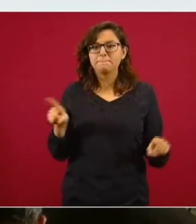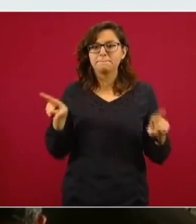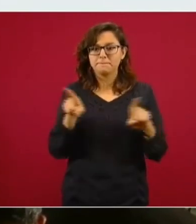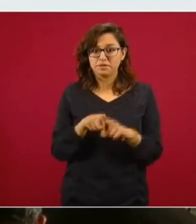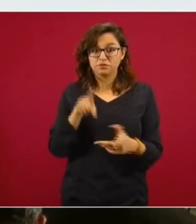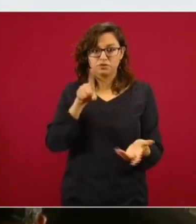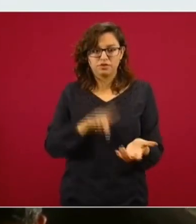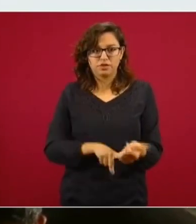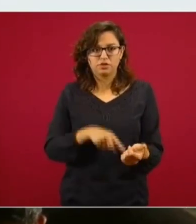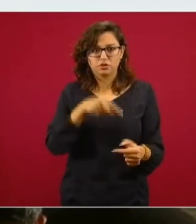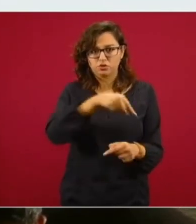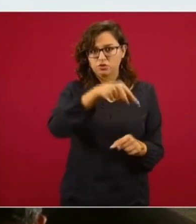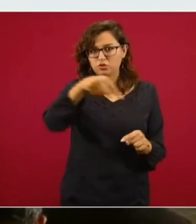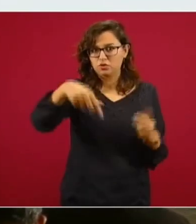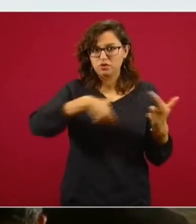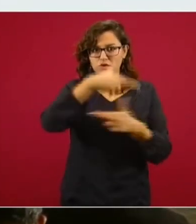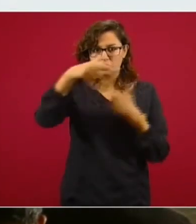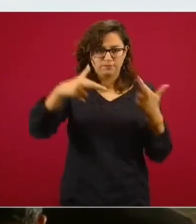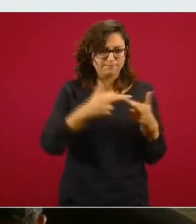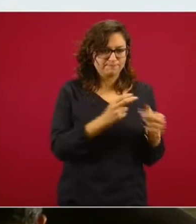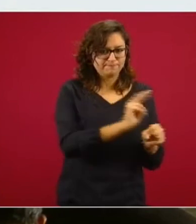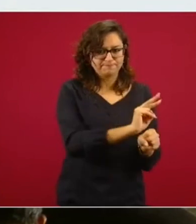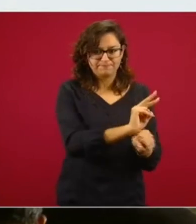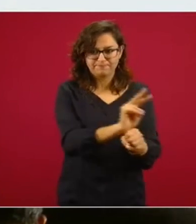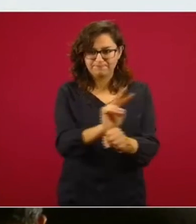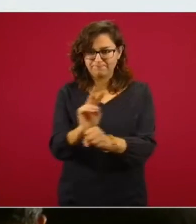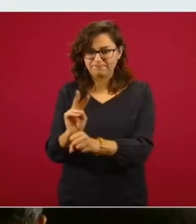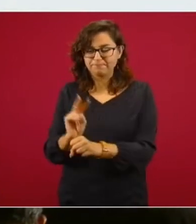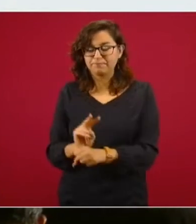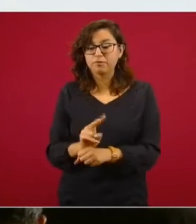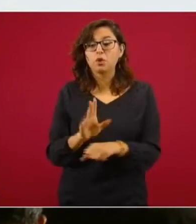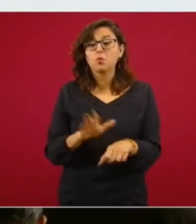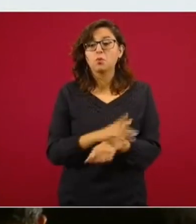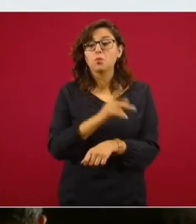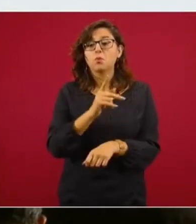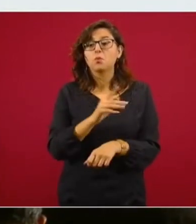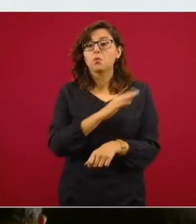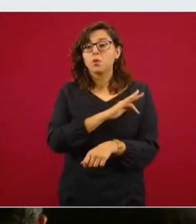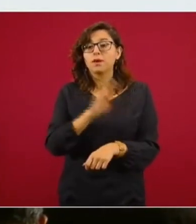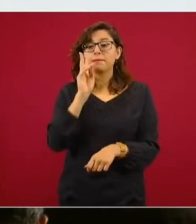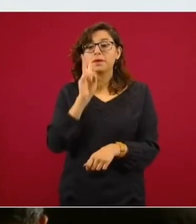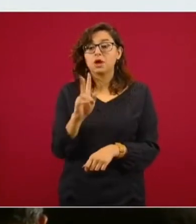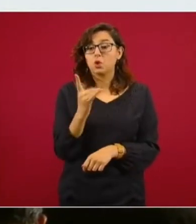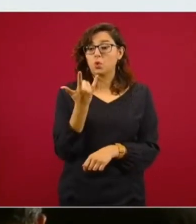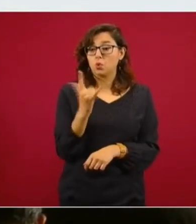local en sus distintas regiones económicas. Vean ustedes que desde julio, primera semana de